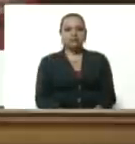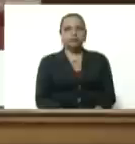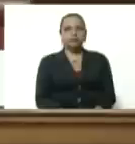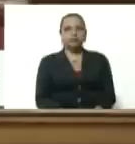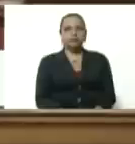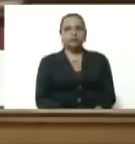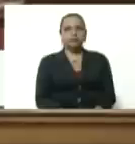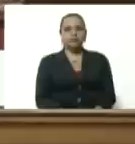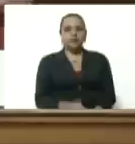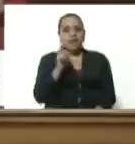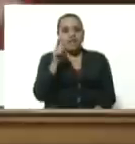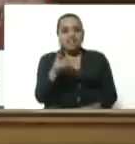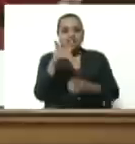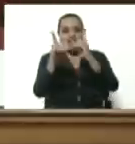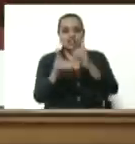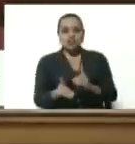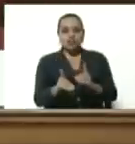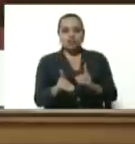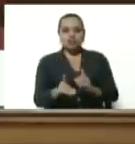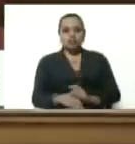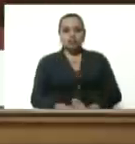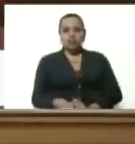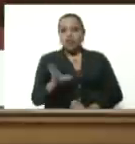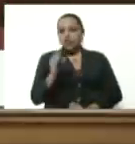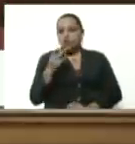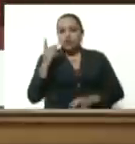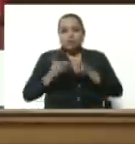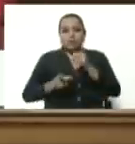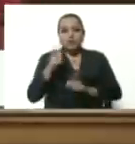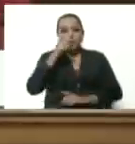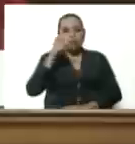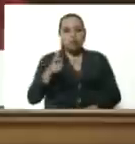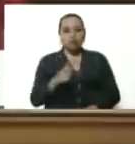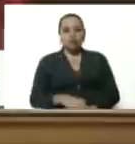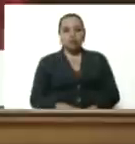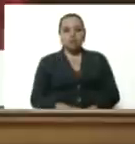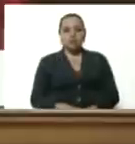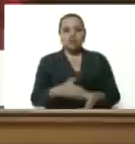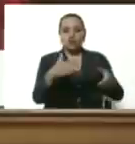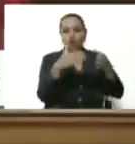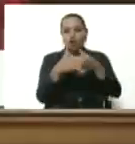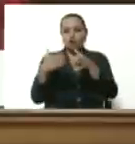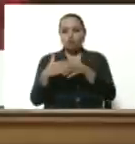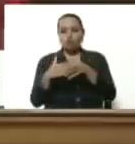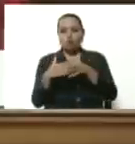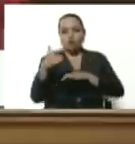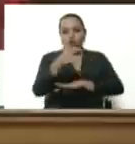Y esa decisión muchas veces no depende de los pueblos, sino depende de las élites que gobiernan